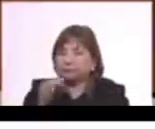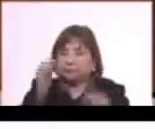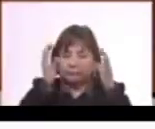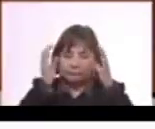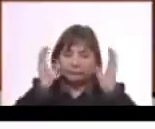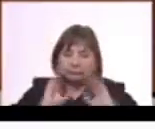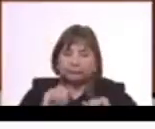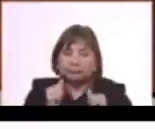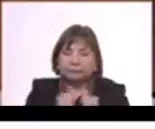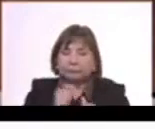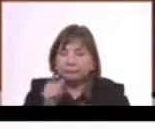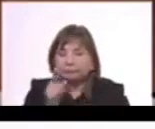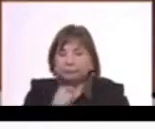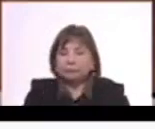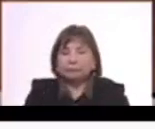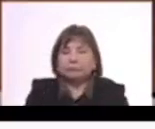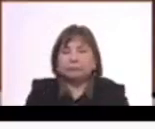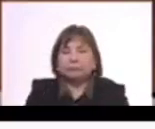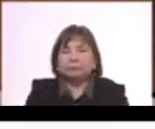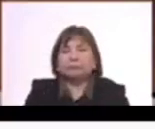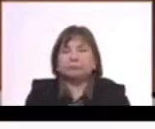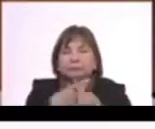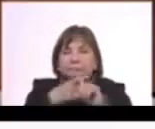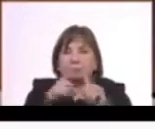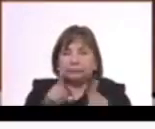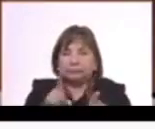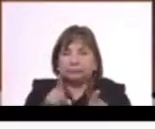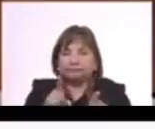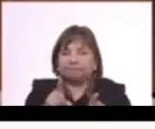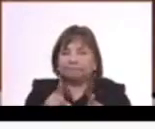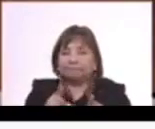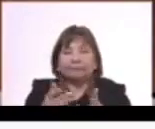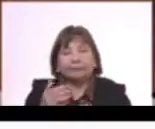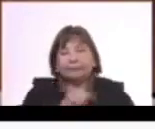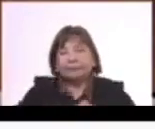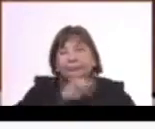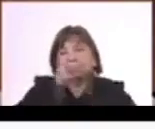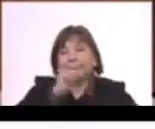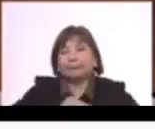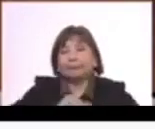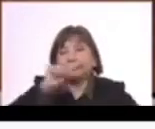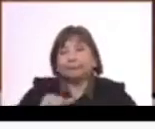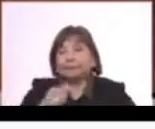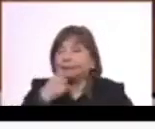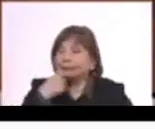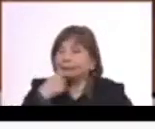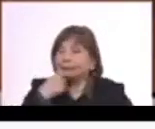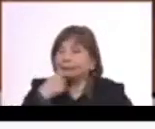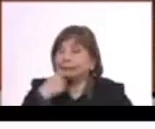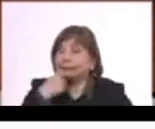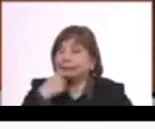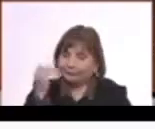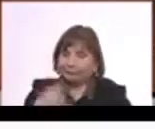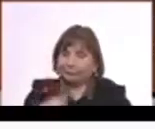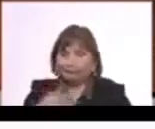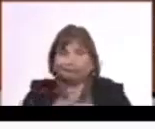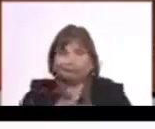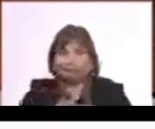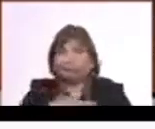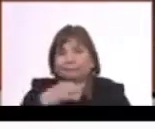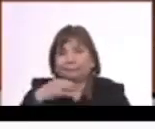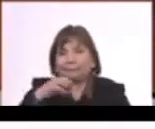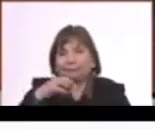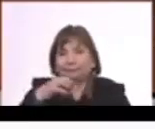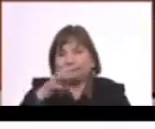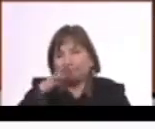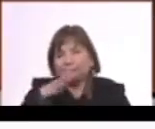Completamente de acuerdo con usted, pero Ancais, y lo digo con conocimiento de causa, porque mi padre, que